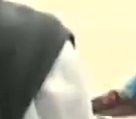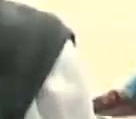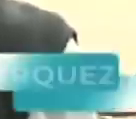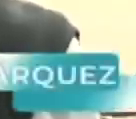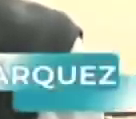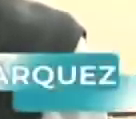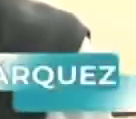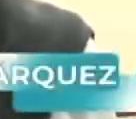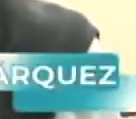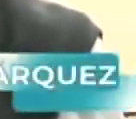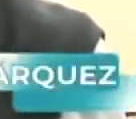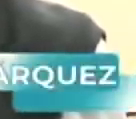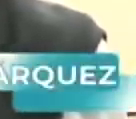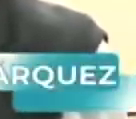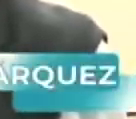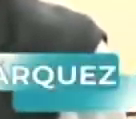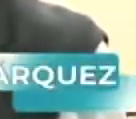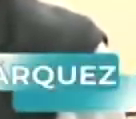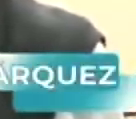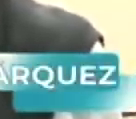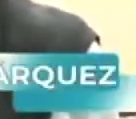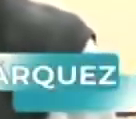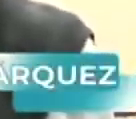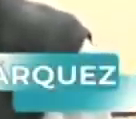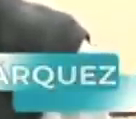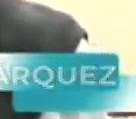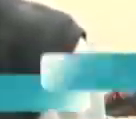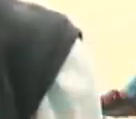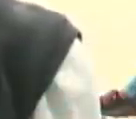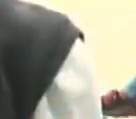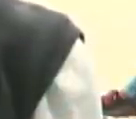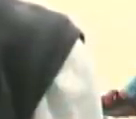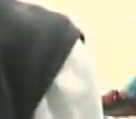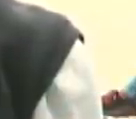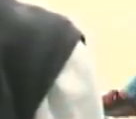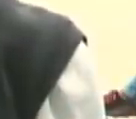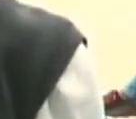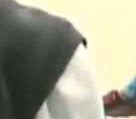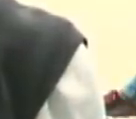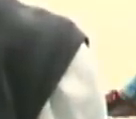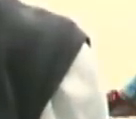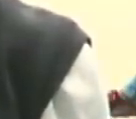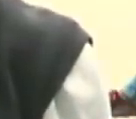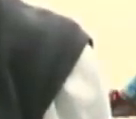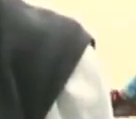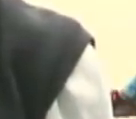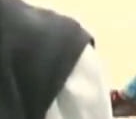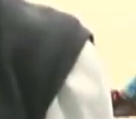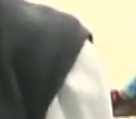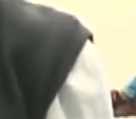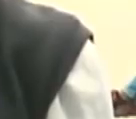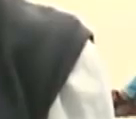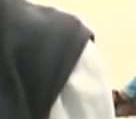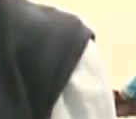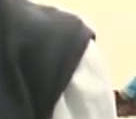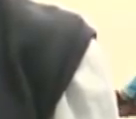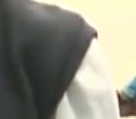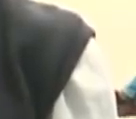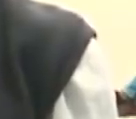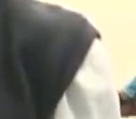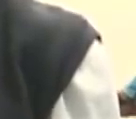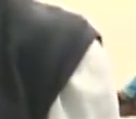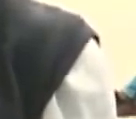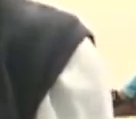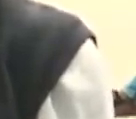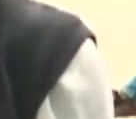verdad recomiendo que utilicen esta vacuna, es necesario para protegerse a sí mismo, a su familia. Tenemos que acatar las